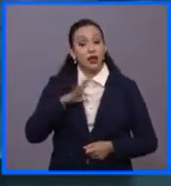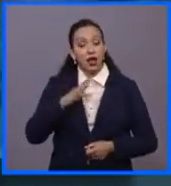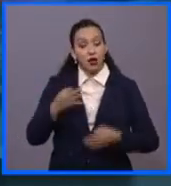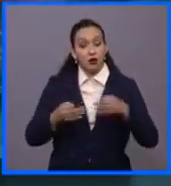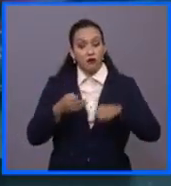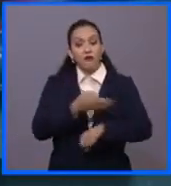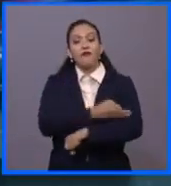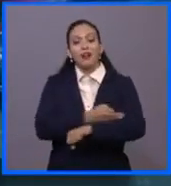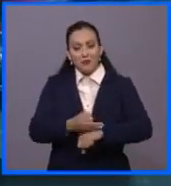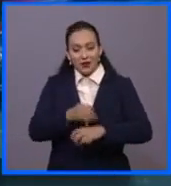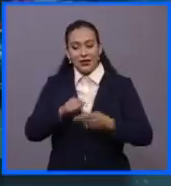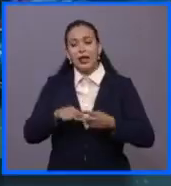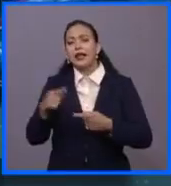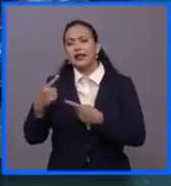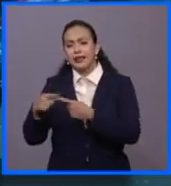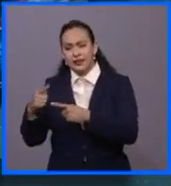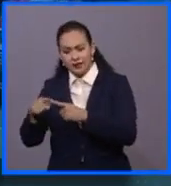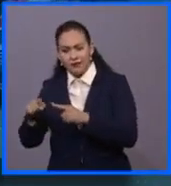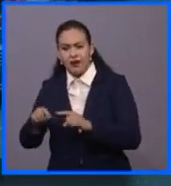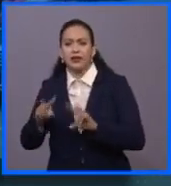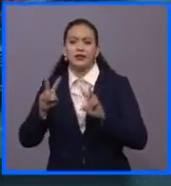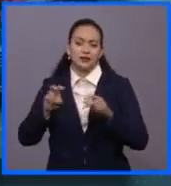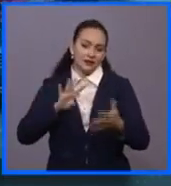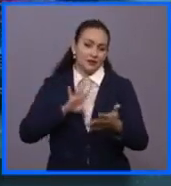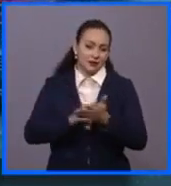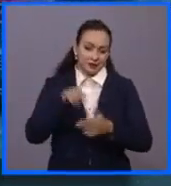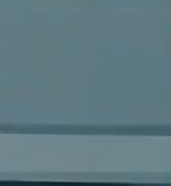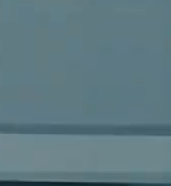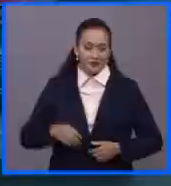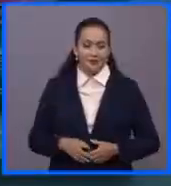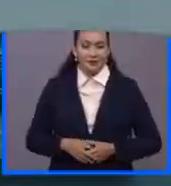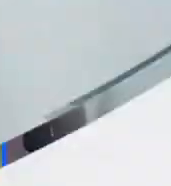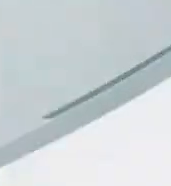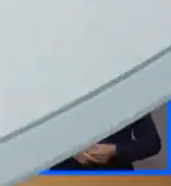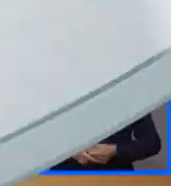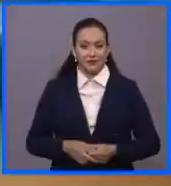juzgado familiar y las unidades de control penal.